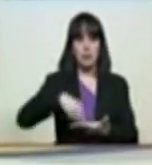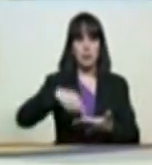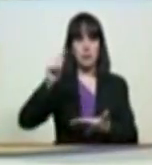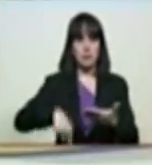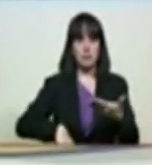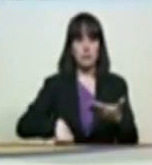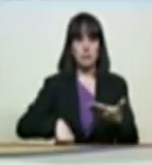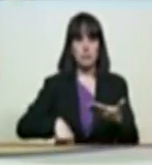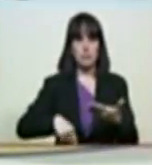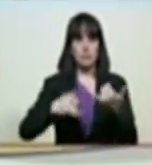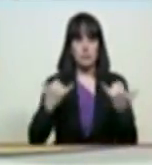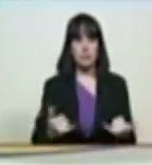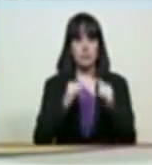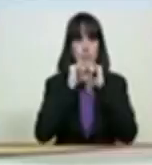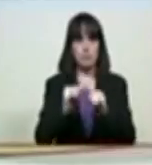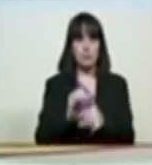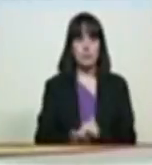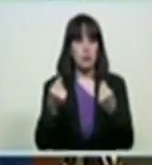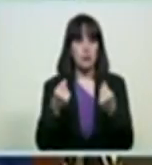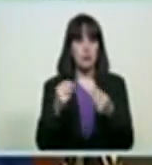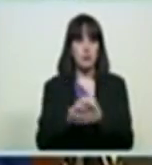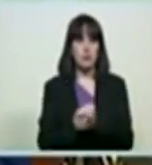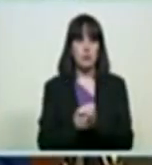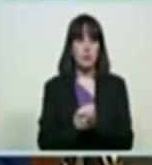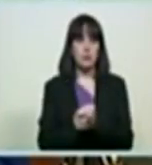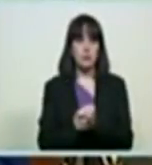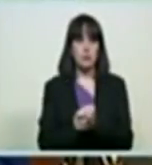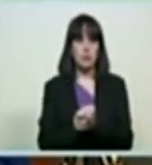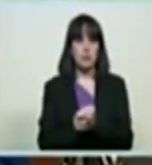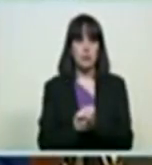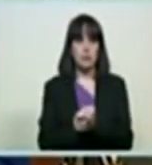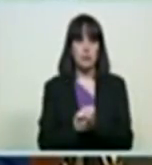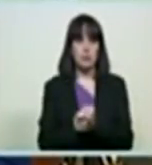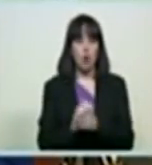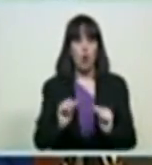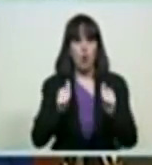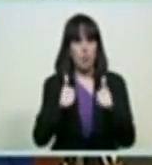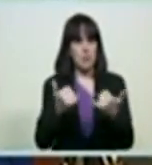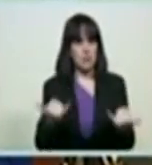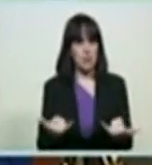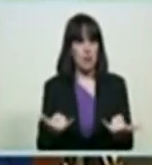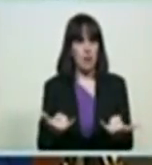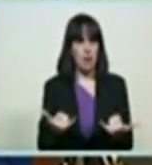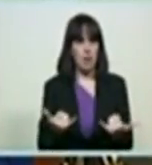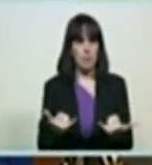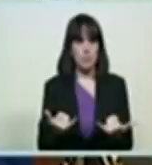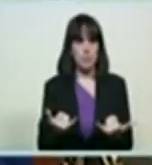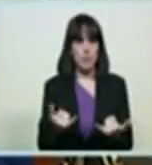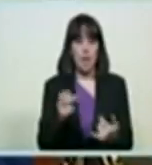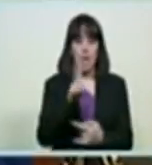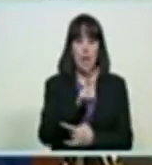5 ceros a la moneda de su país va a arrancar el próximo